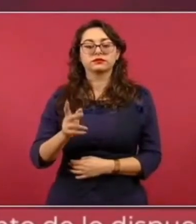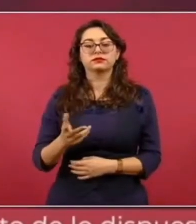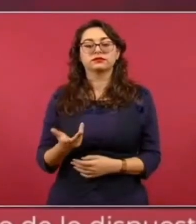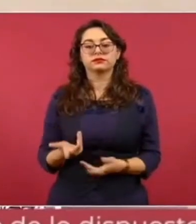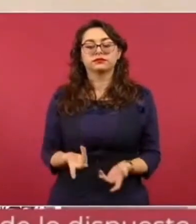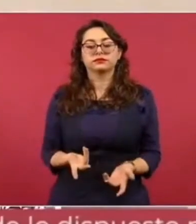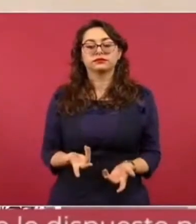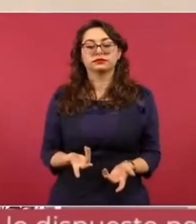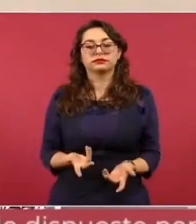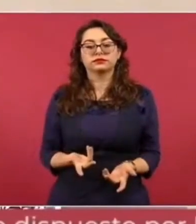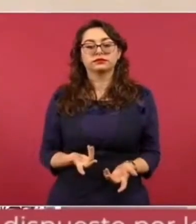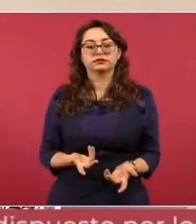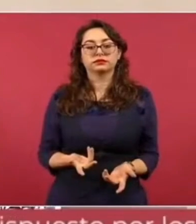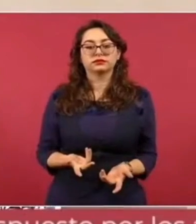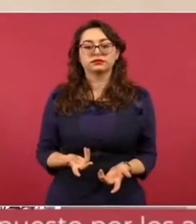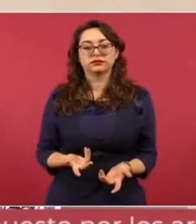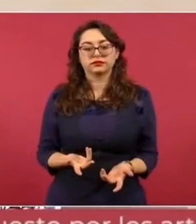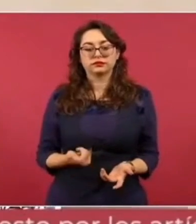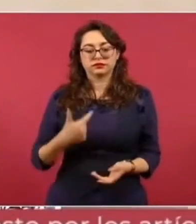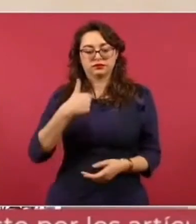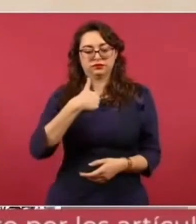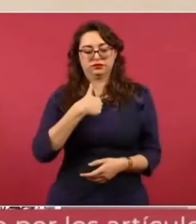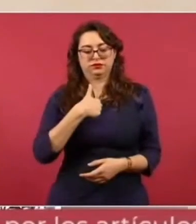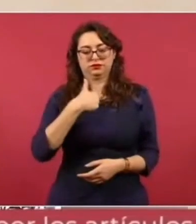ya empecé a definir